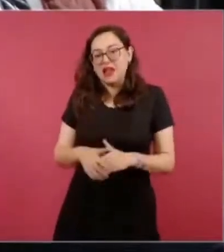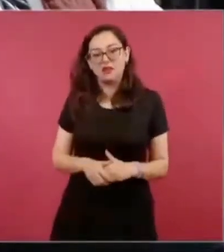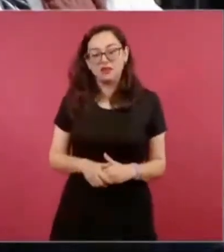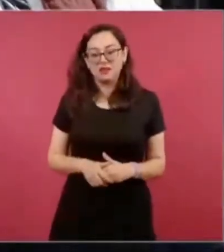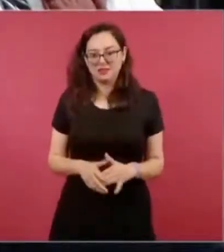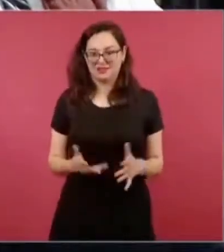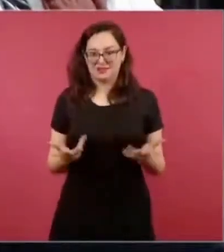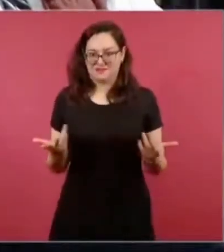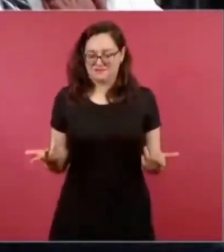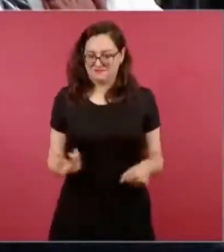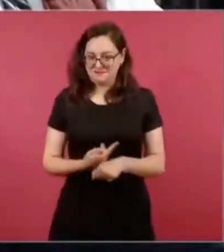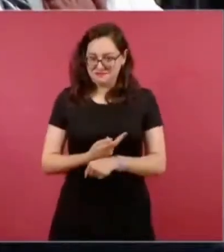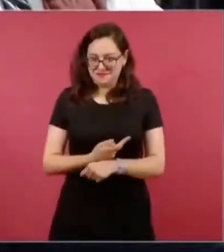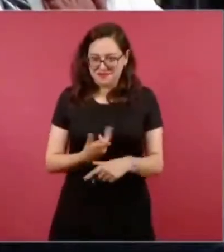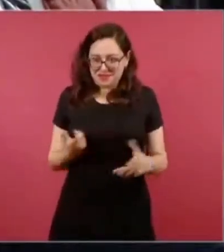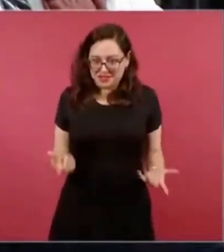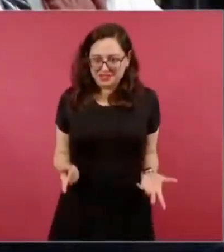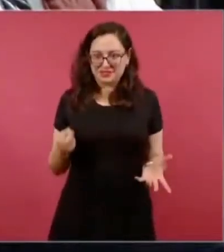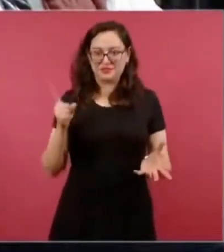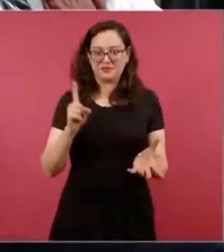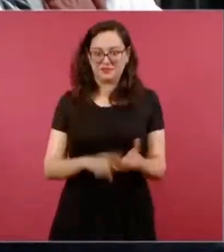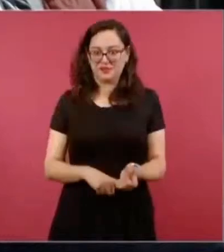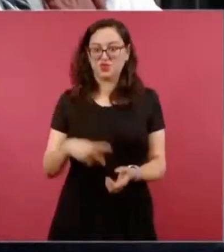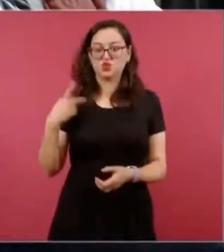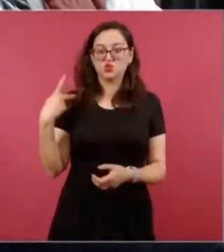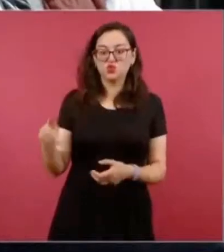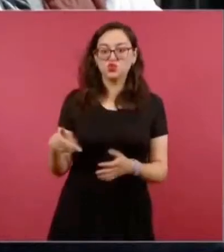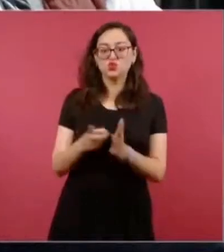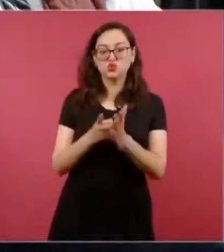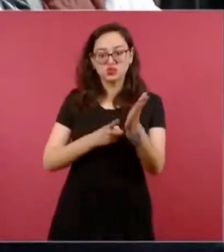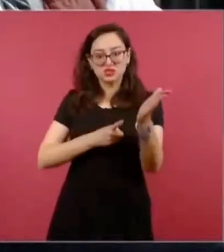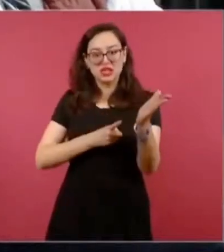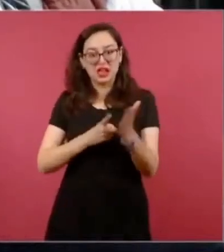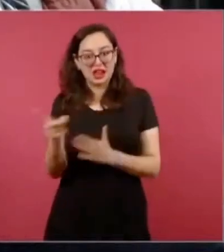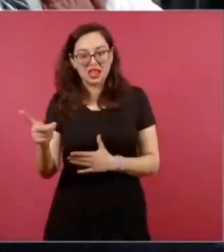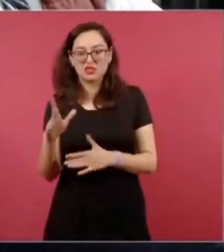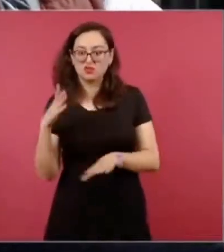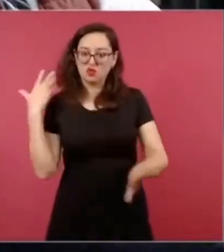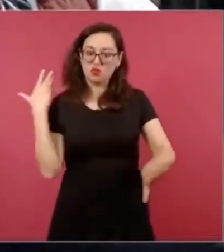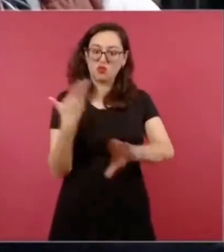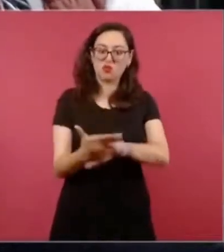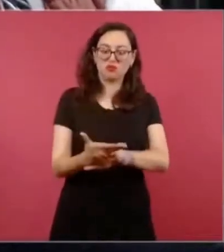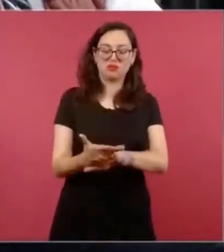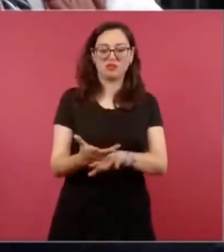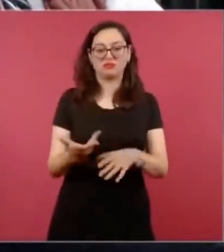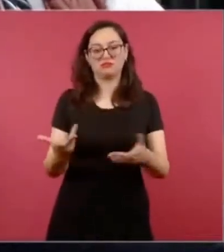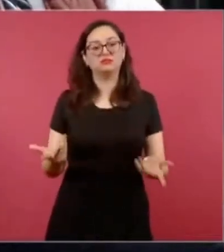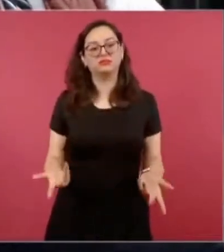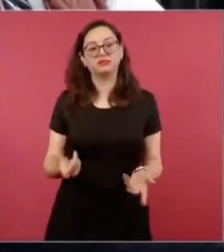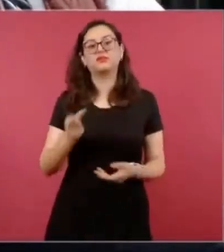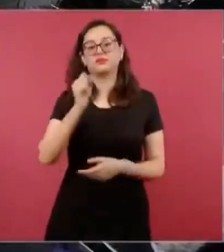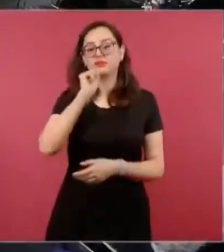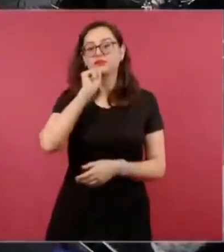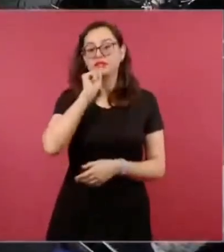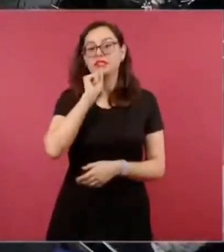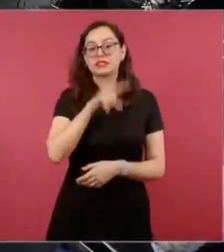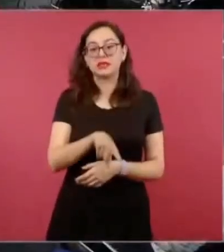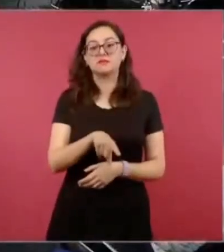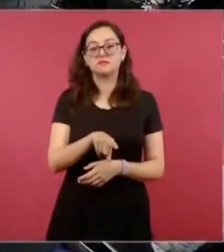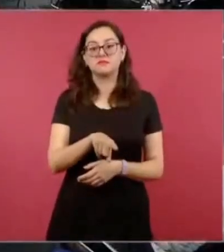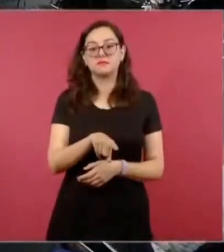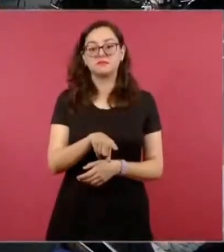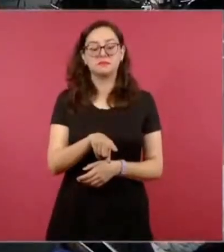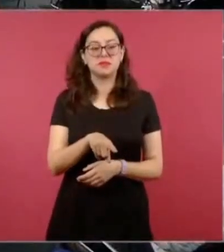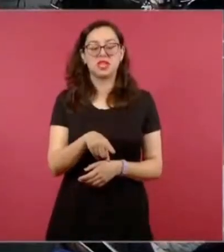esta mecánica de violentar los derechos laborales en la revista Proceso también ha